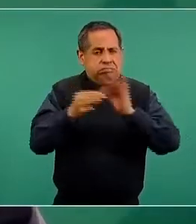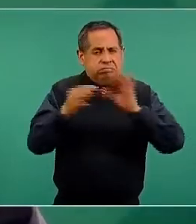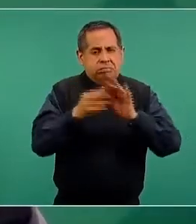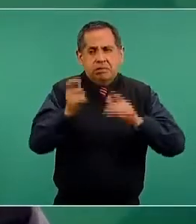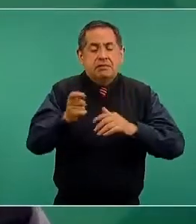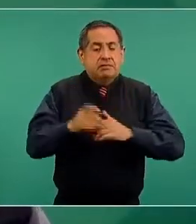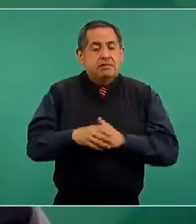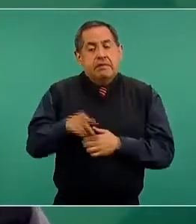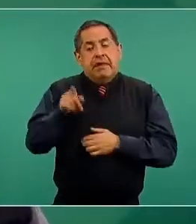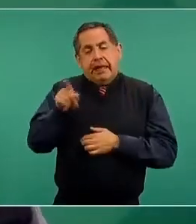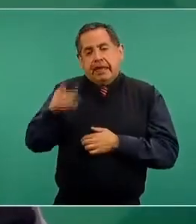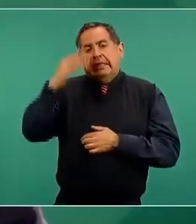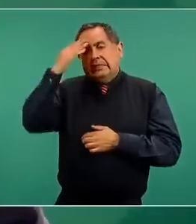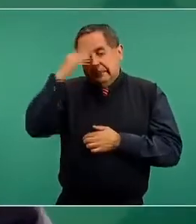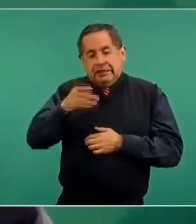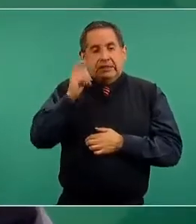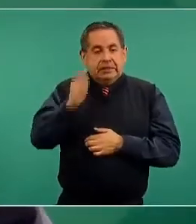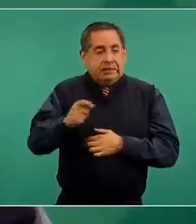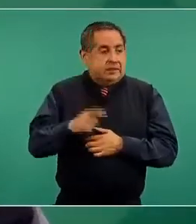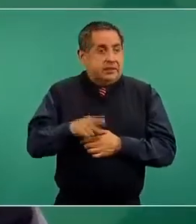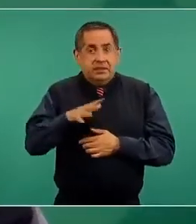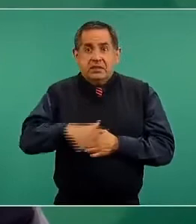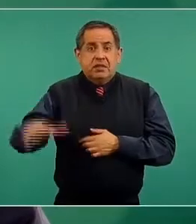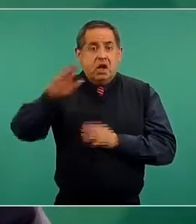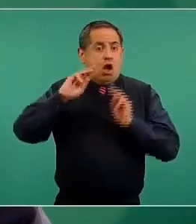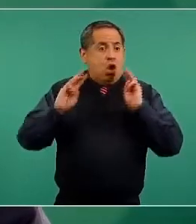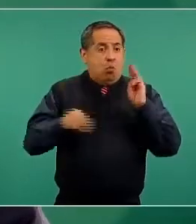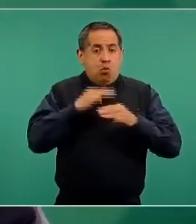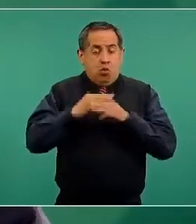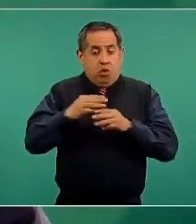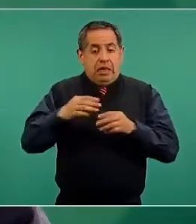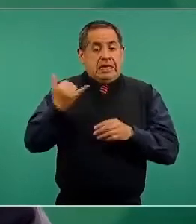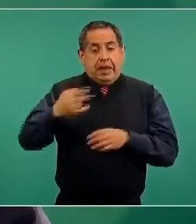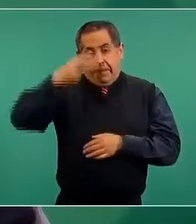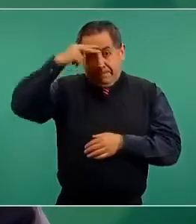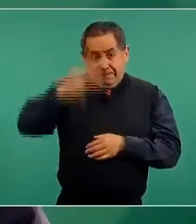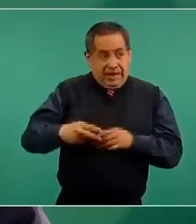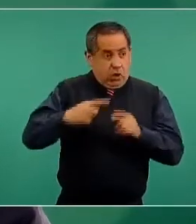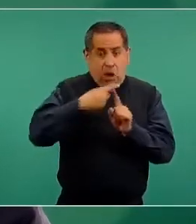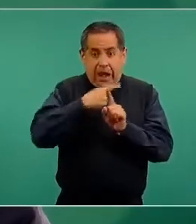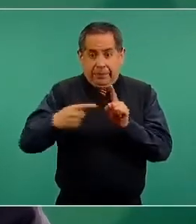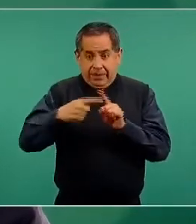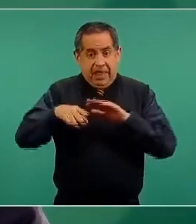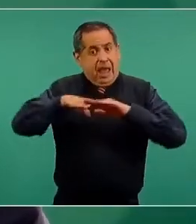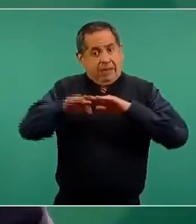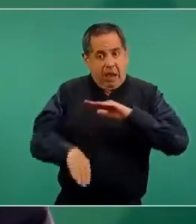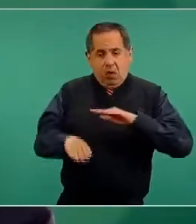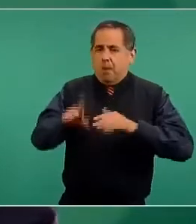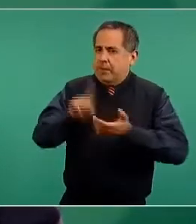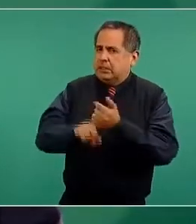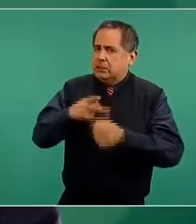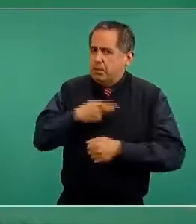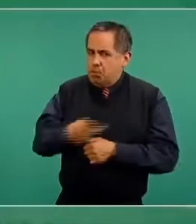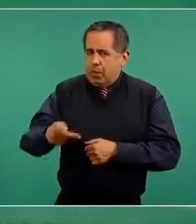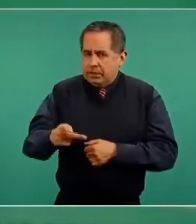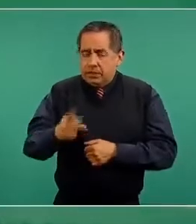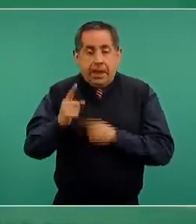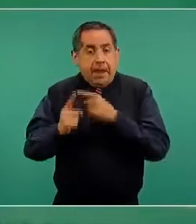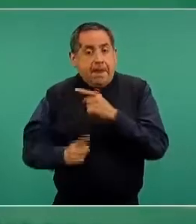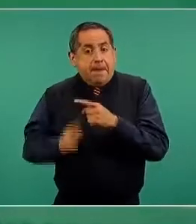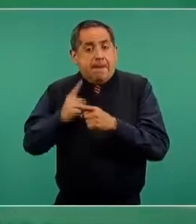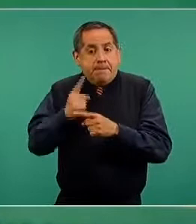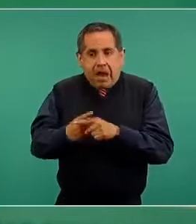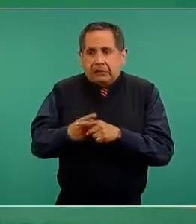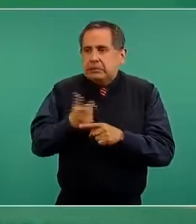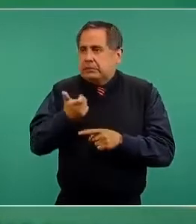algunos, donde se sabe que la mitad de la población mexicana vive en condiciones de pobreza. Y si sumamos a las personas que viven